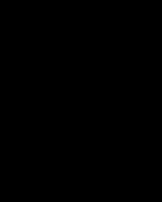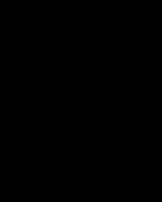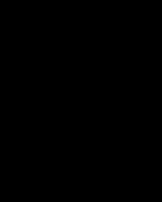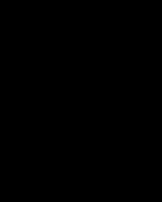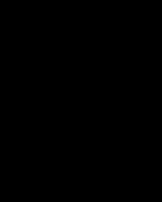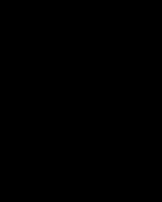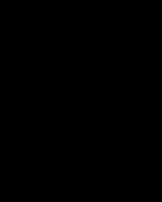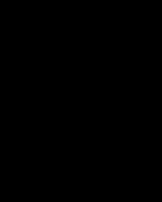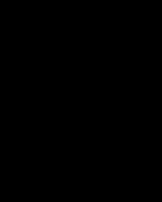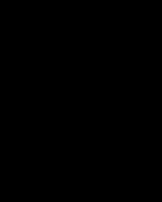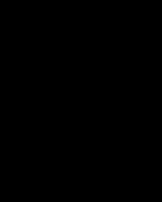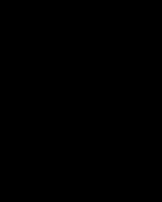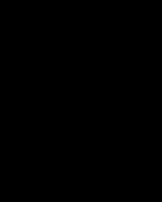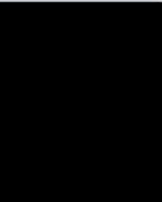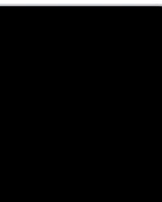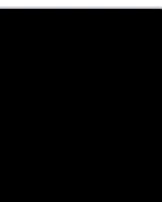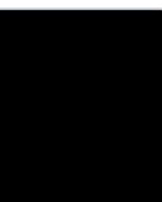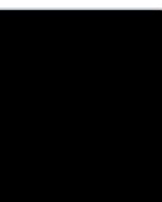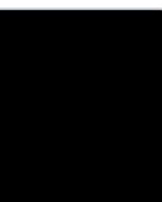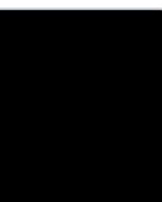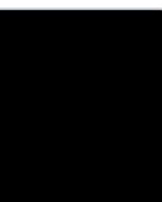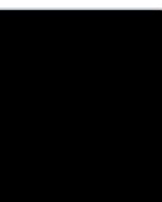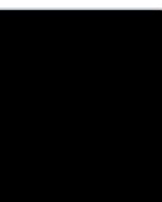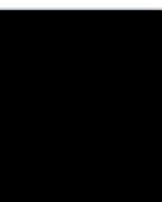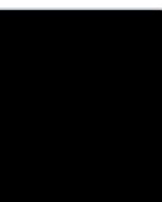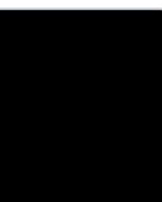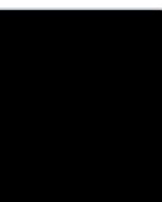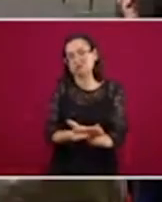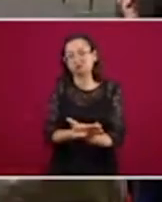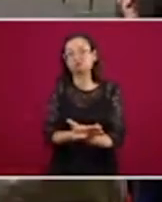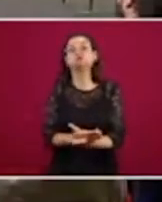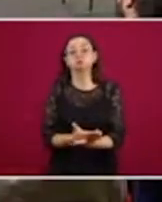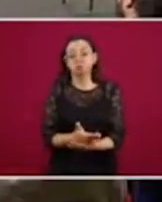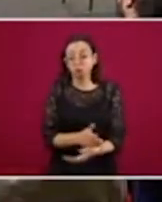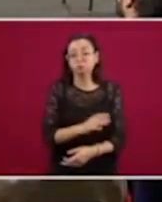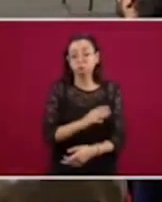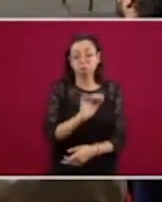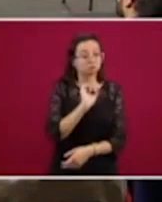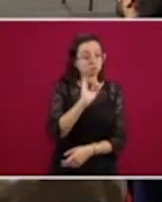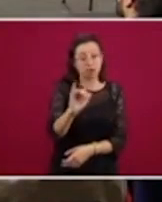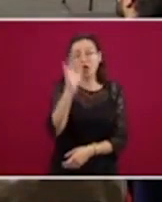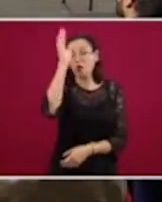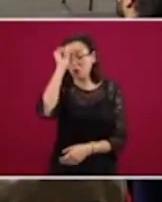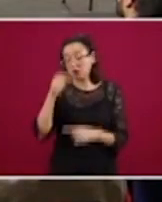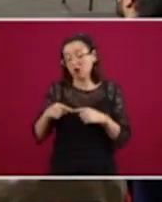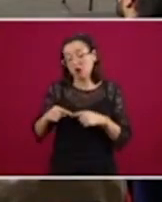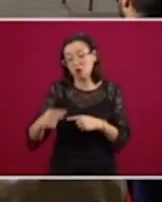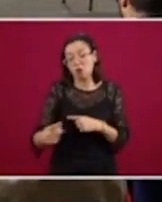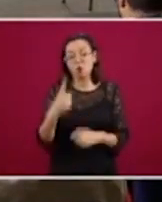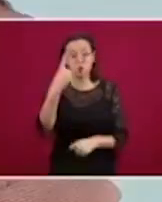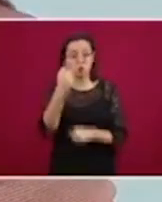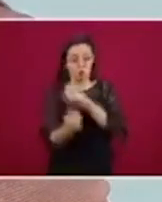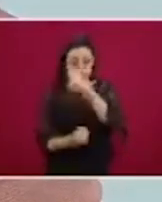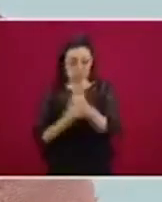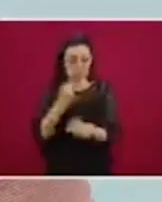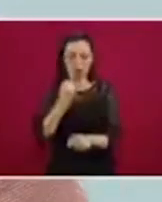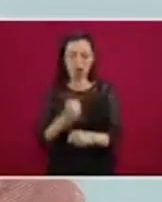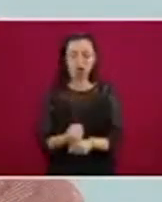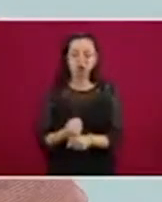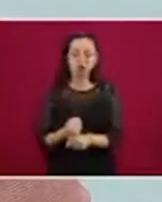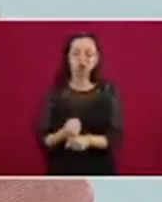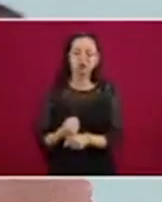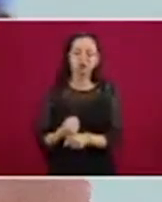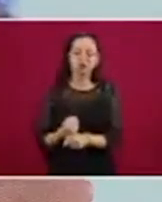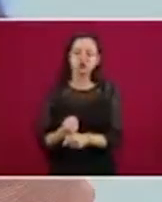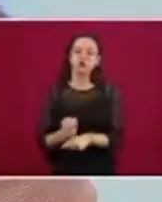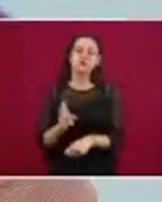los representantes y del mismo modo agradeció y reconoció a cada uno de ellos. El pasado 15 de abril, al referirse en Palacio Nacional sobre los resultados del